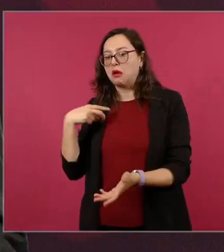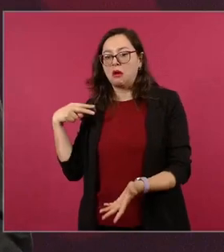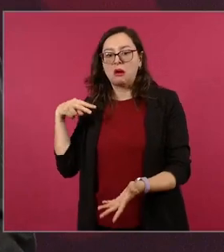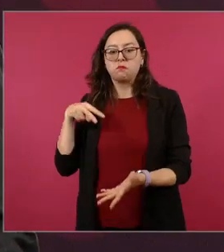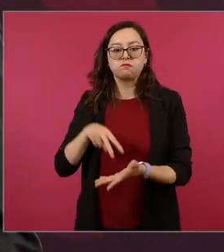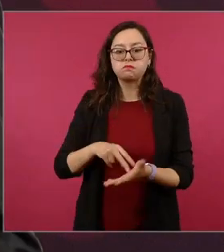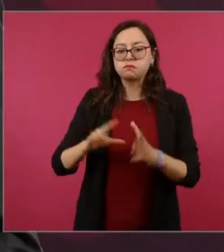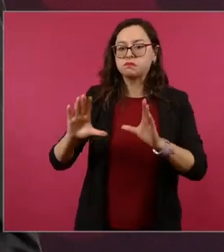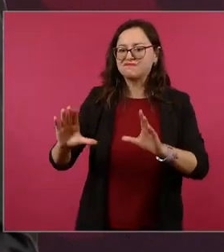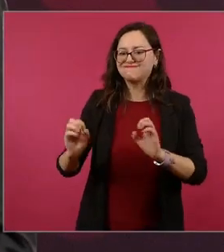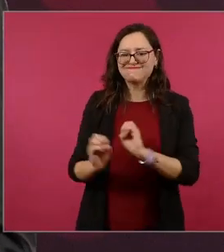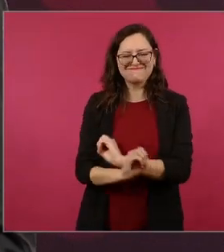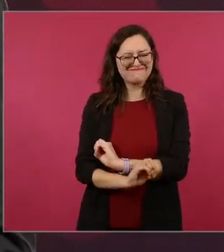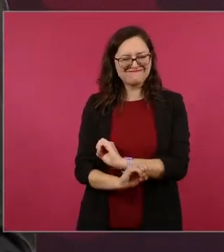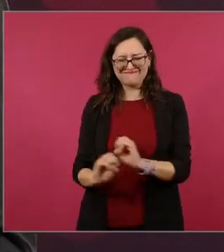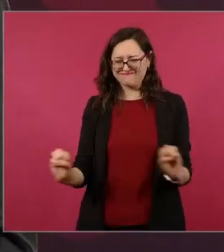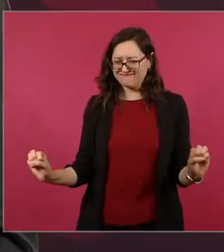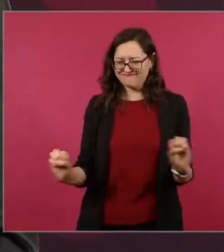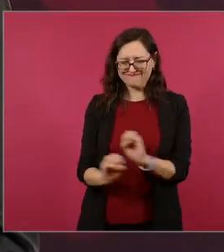no voy a asistir